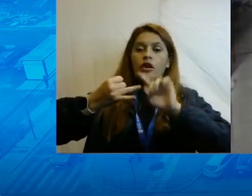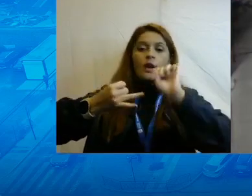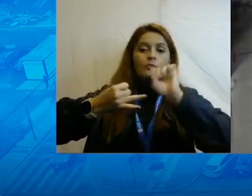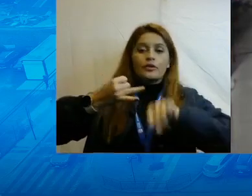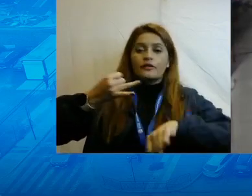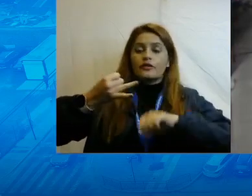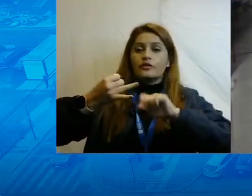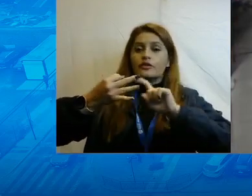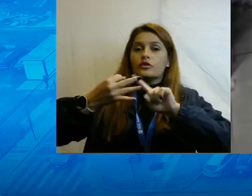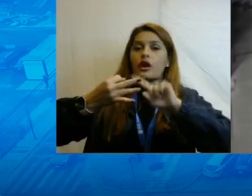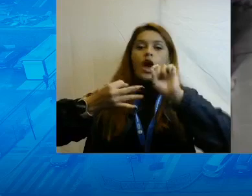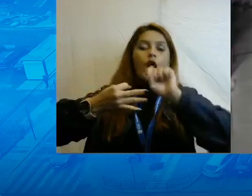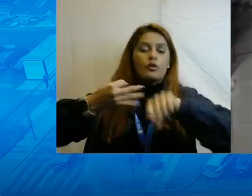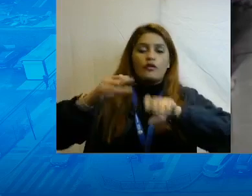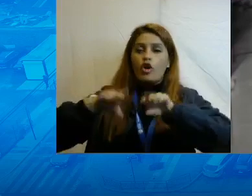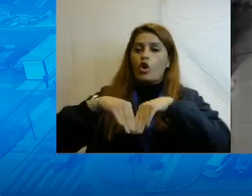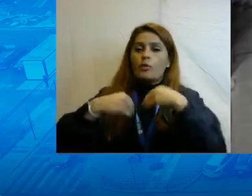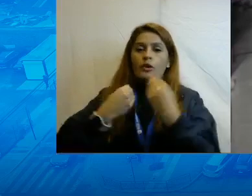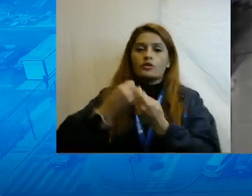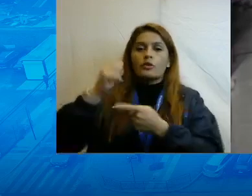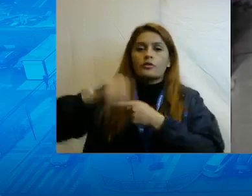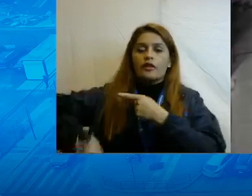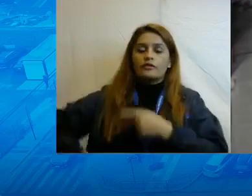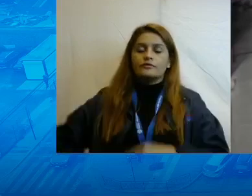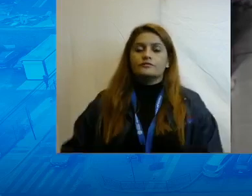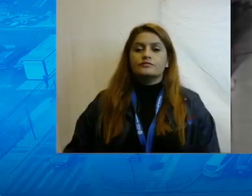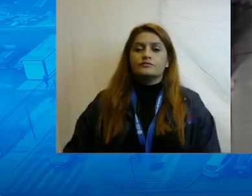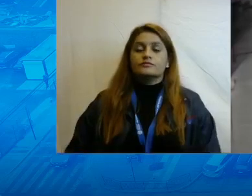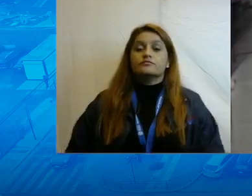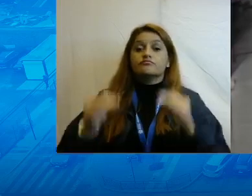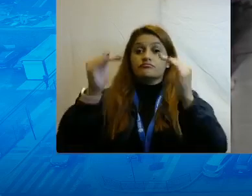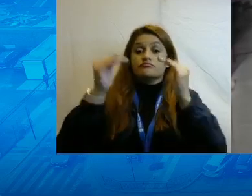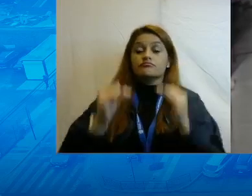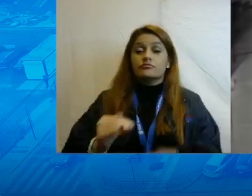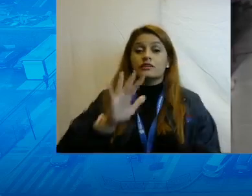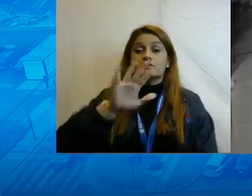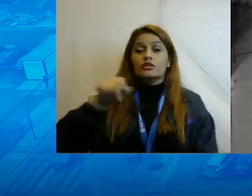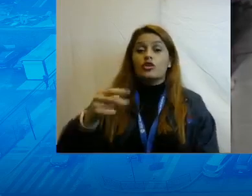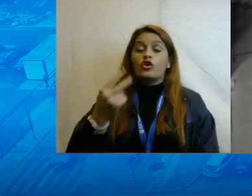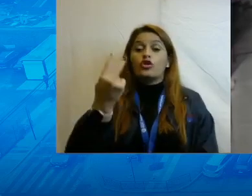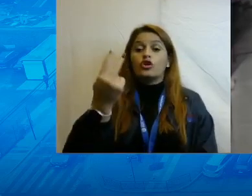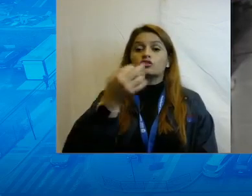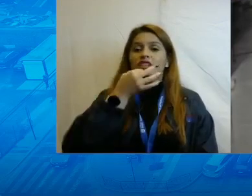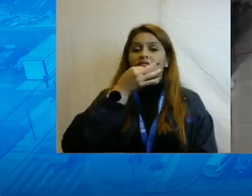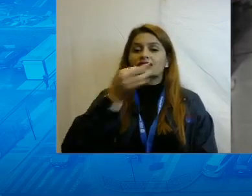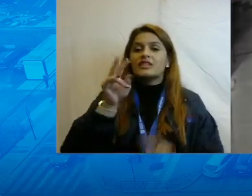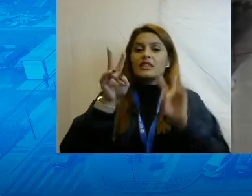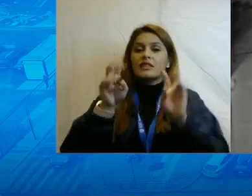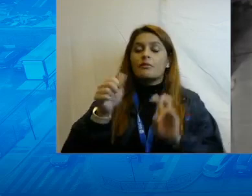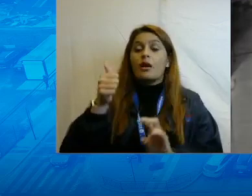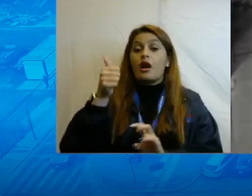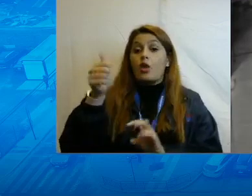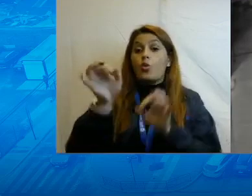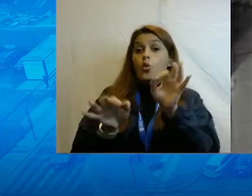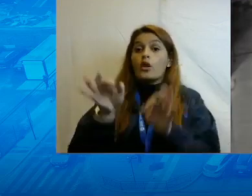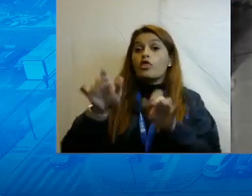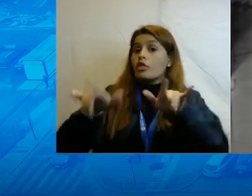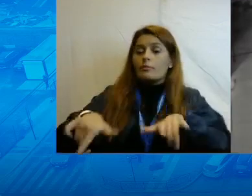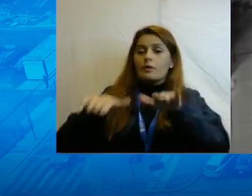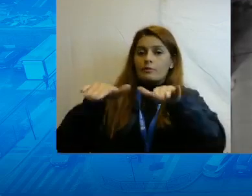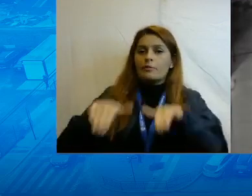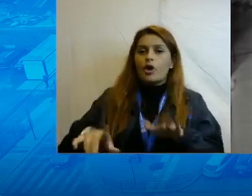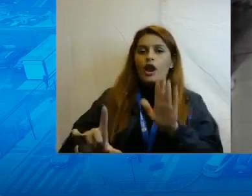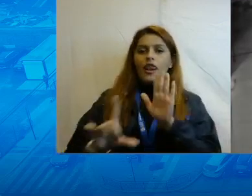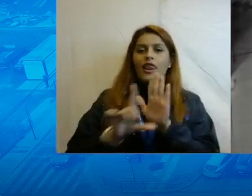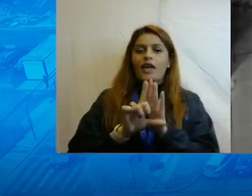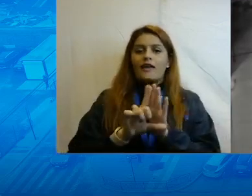Apruebo. Alcaldesa. Apruebo. Aprobado. El punto 5.2 responde al director de Seguridad Jurídica, informa y solicita pronunciamiento sobre implementación de la ley.